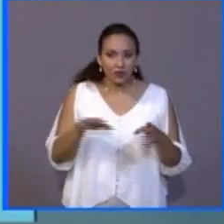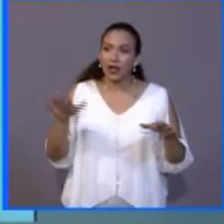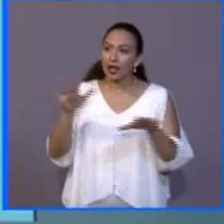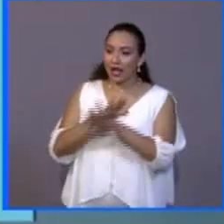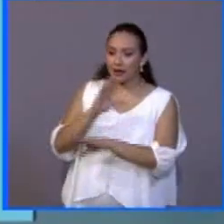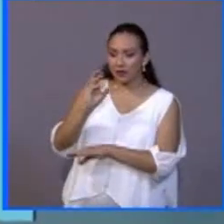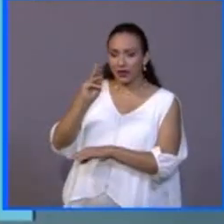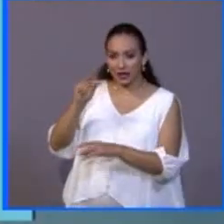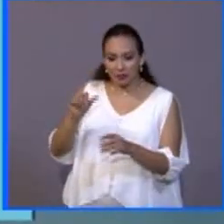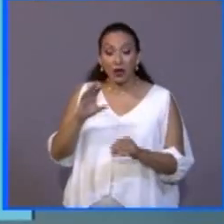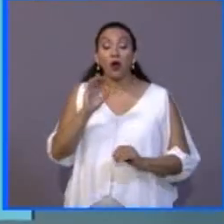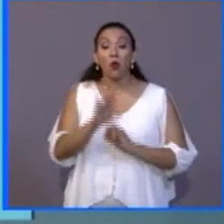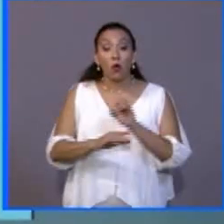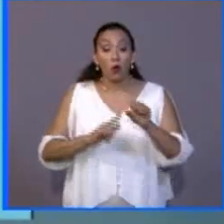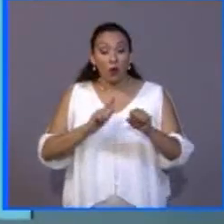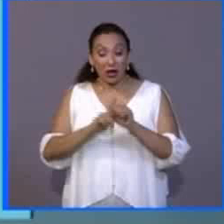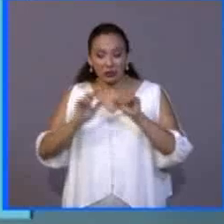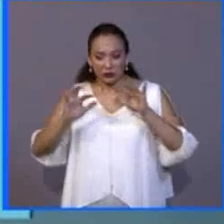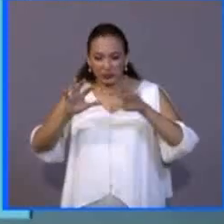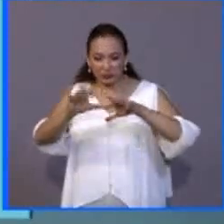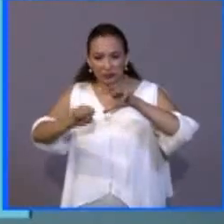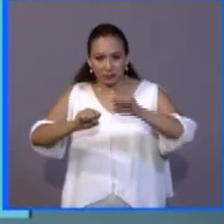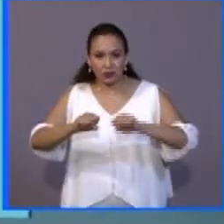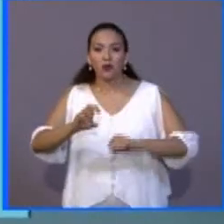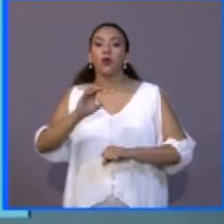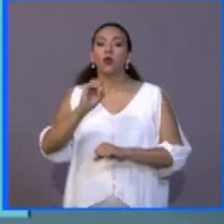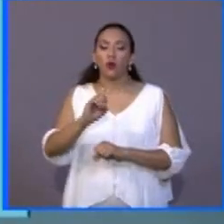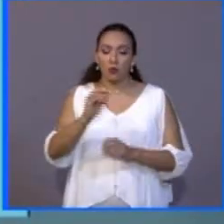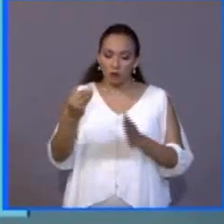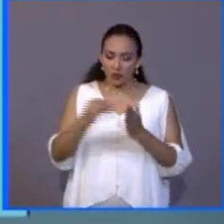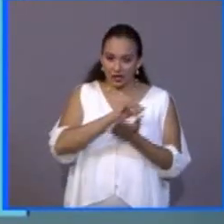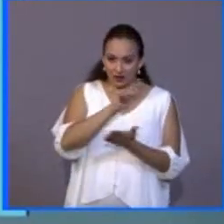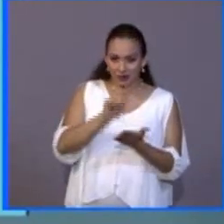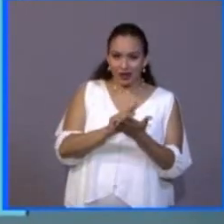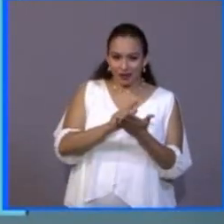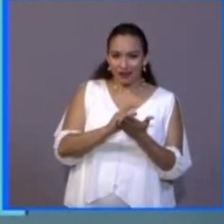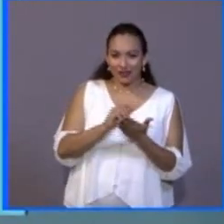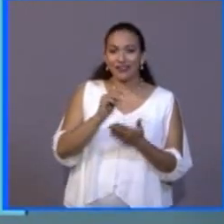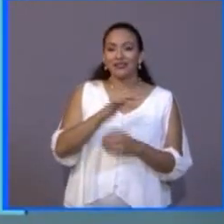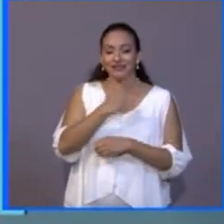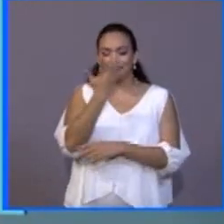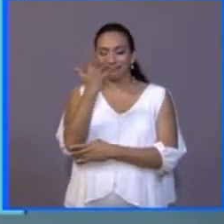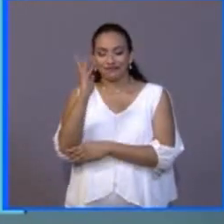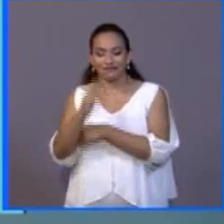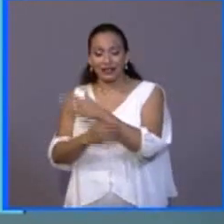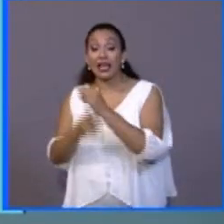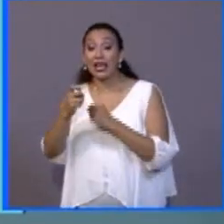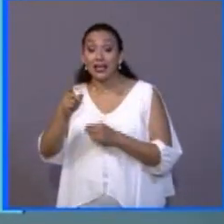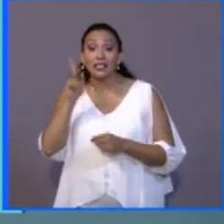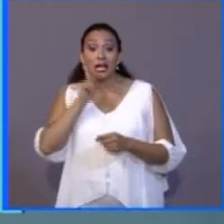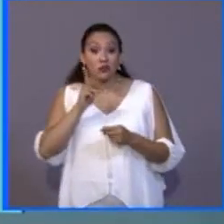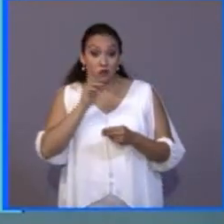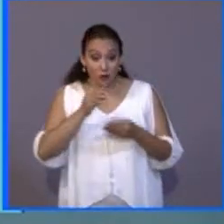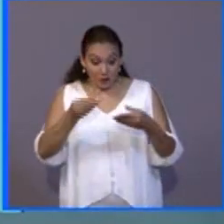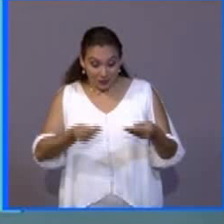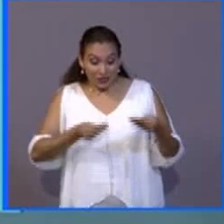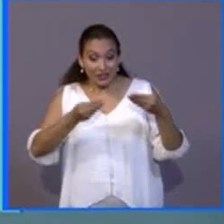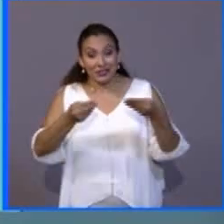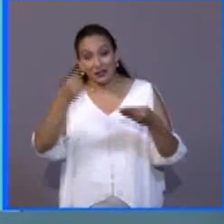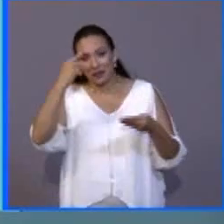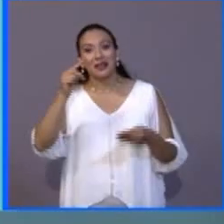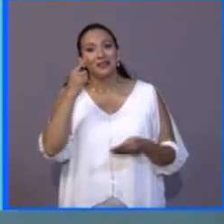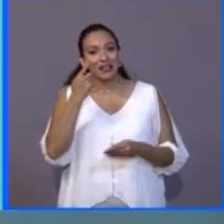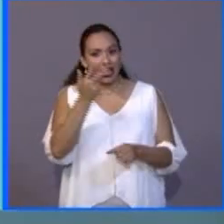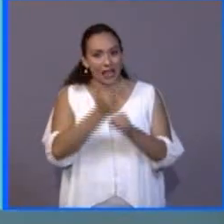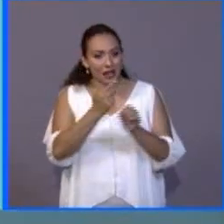y especies invasoras, así como el apoyo y la aplicación de leyes ambientales que servirán como pruebas en juicios ambientales y para